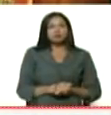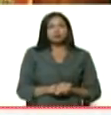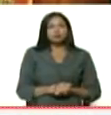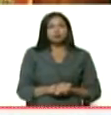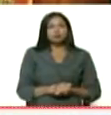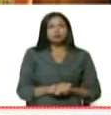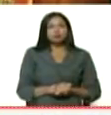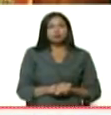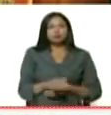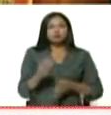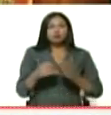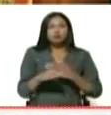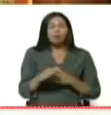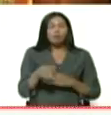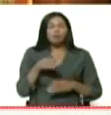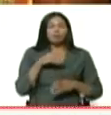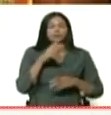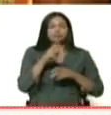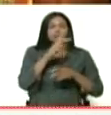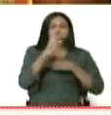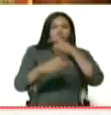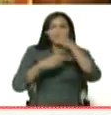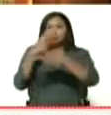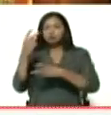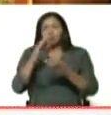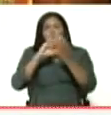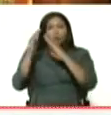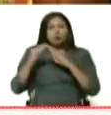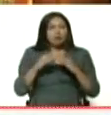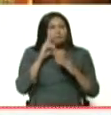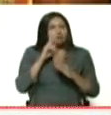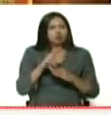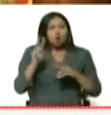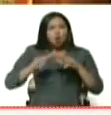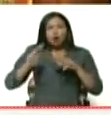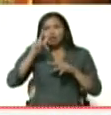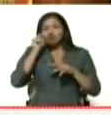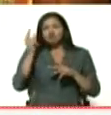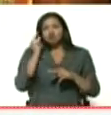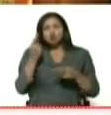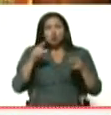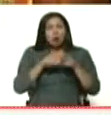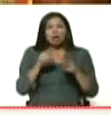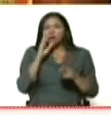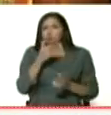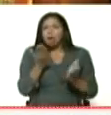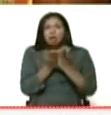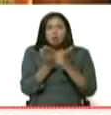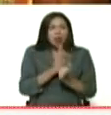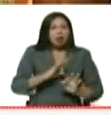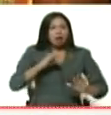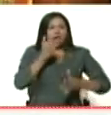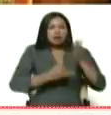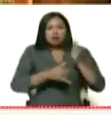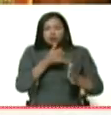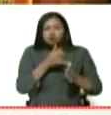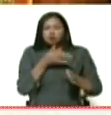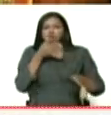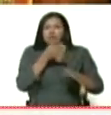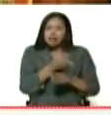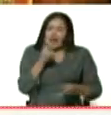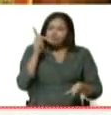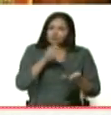Está yendo comunidad por comunidad a ver quiénes son los niños y las niñas que no están escolarizados, para